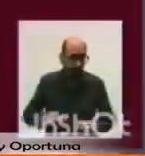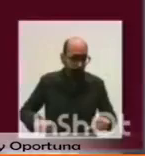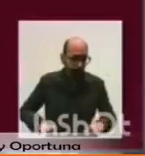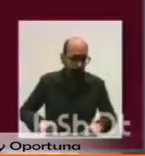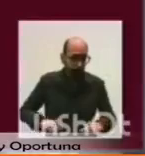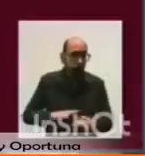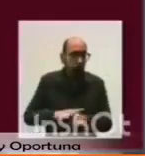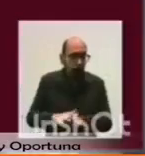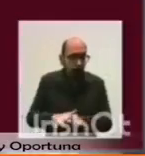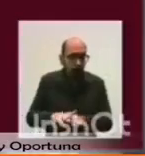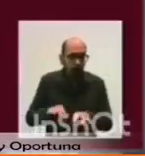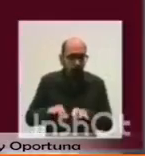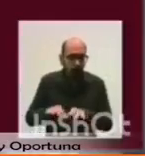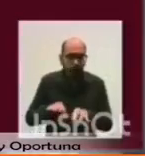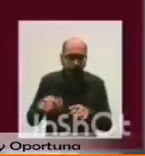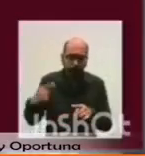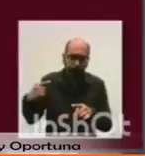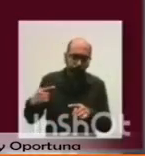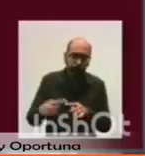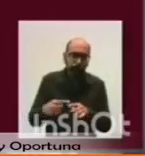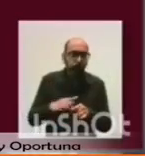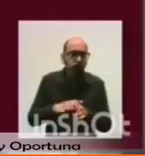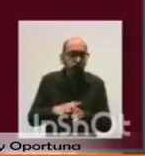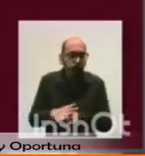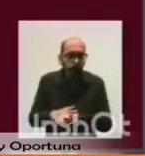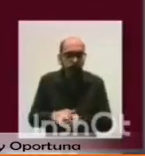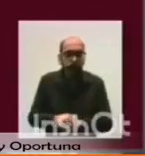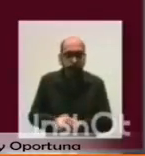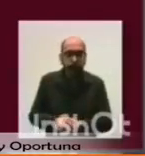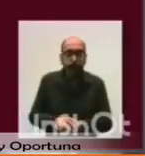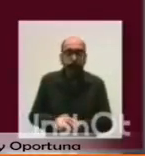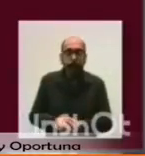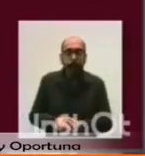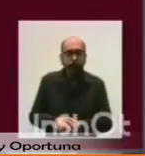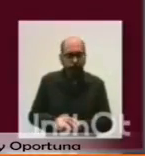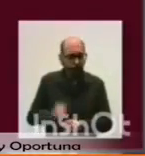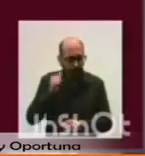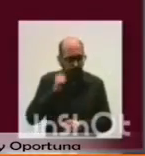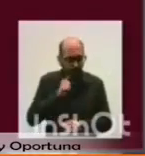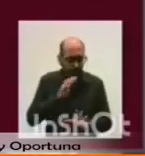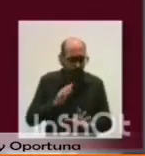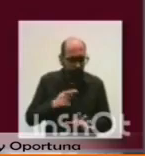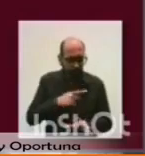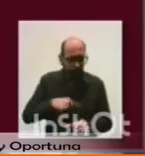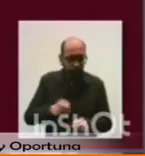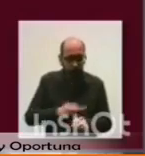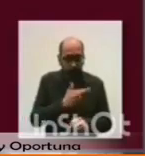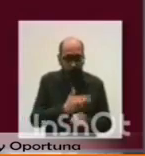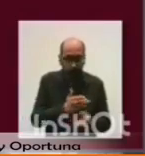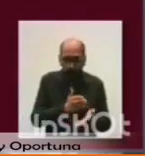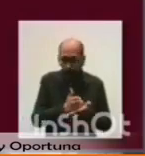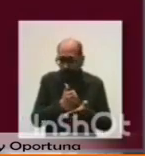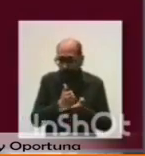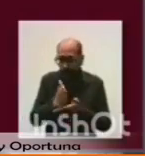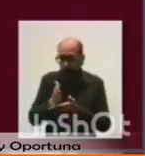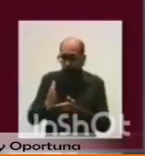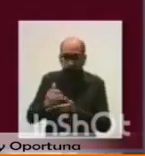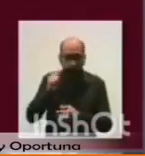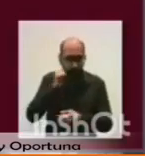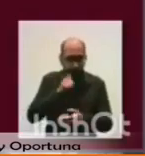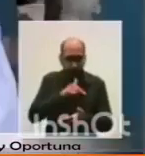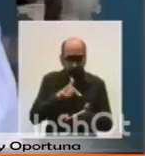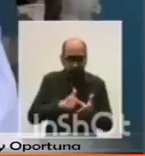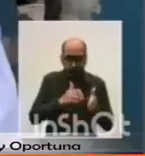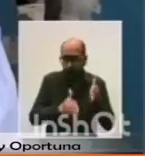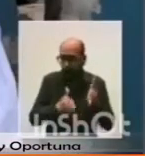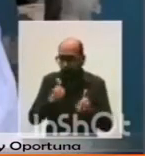vienen realizando por parte del gobierno del estado, aparte de la presencia constante de diferentes secretarios que han estado en